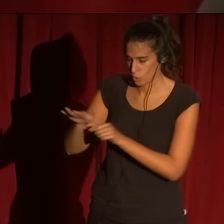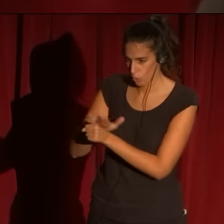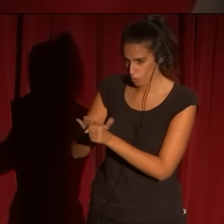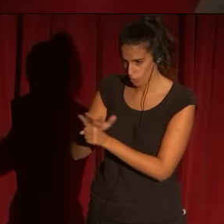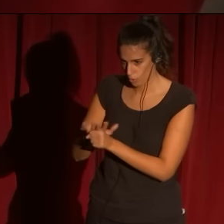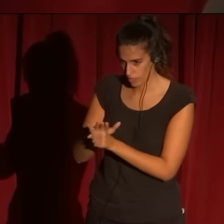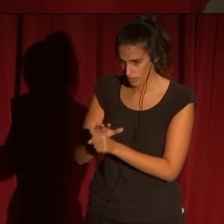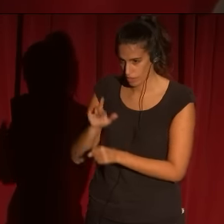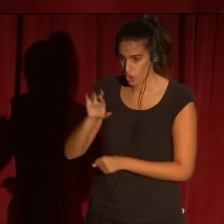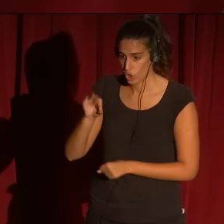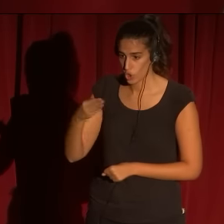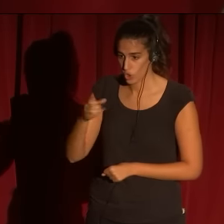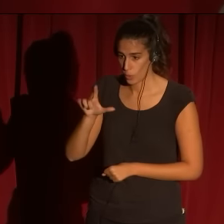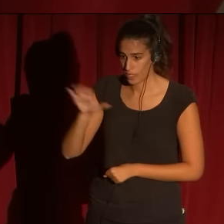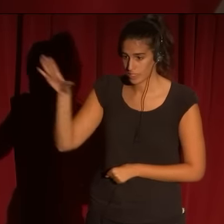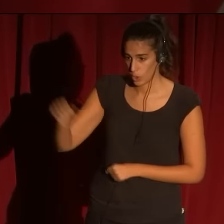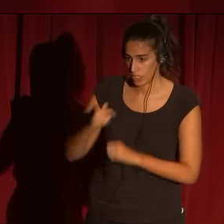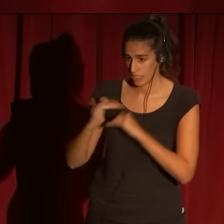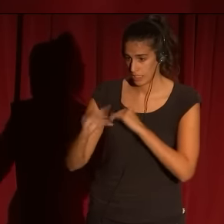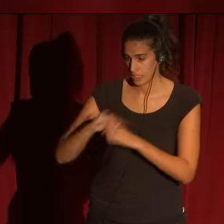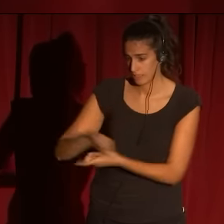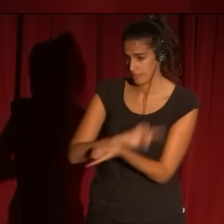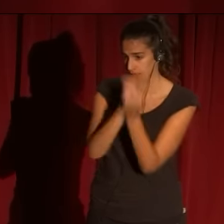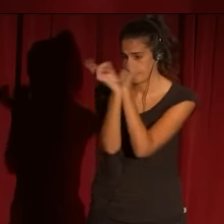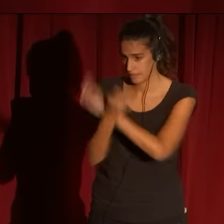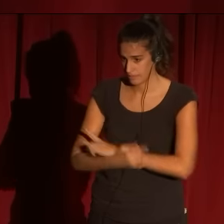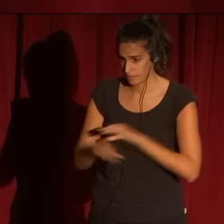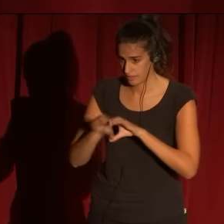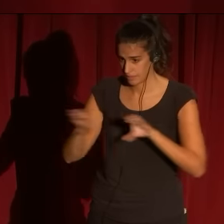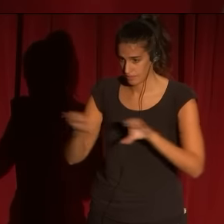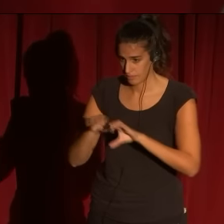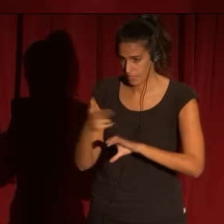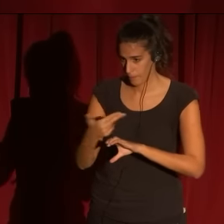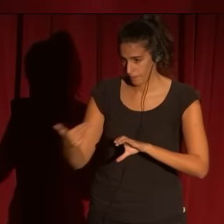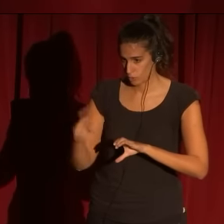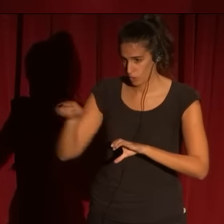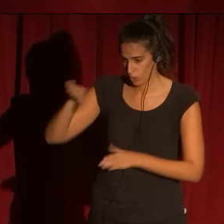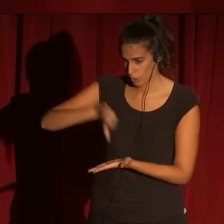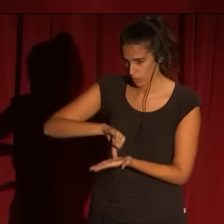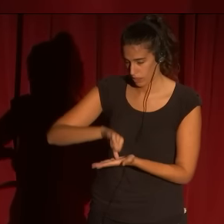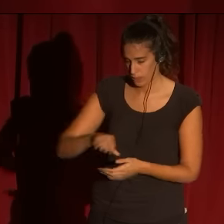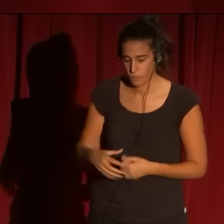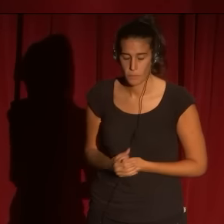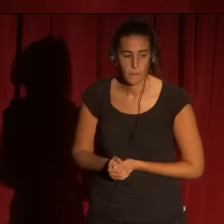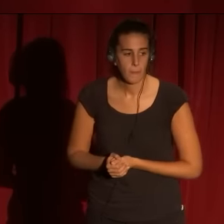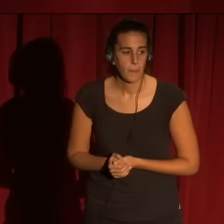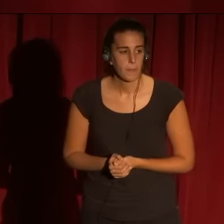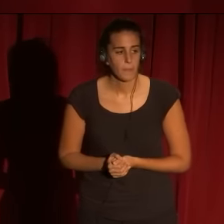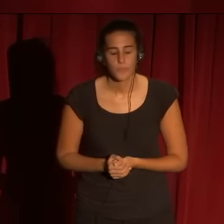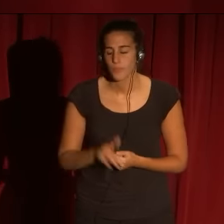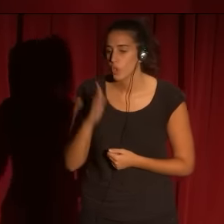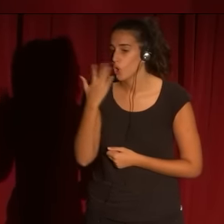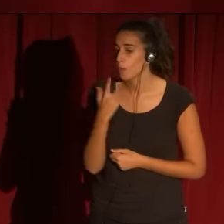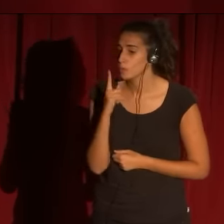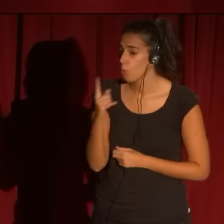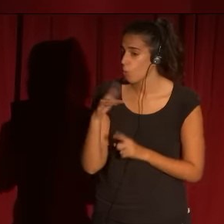Roble que se importaba desde el Báltico pero que se convertía en soporte para pintura en esa ciudad conocemos un